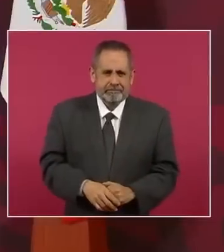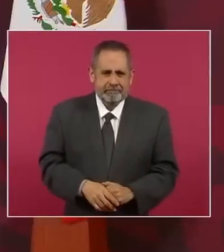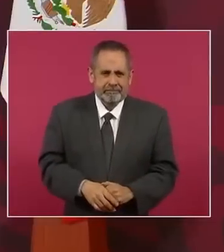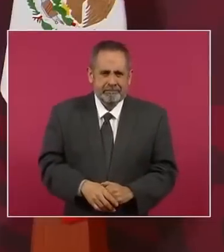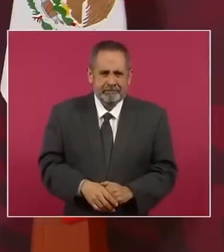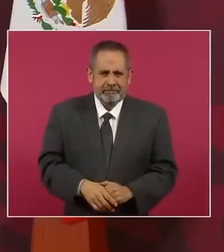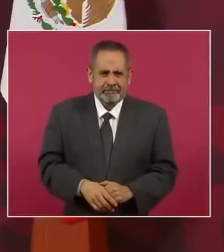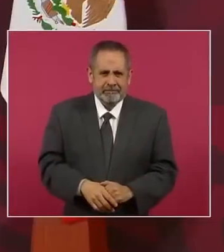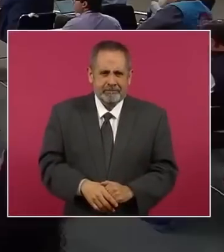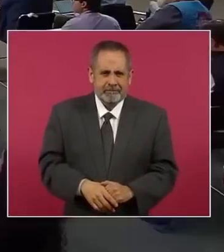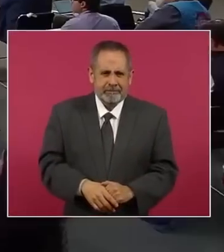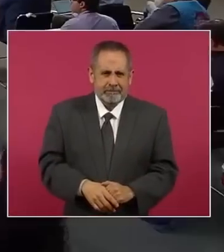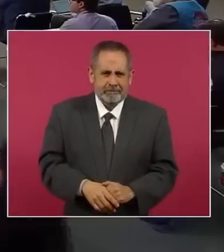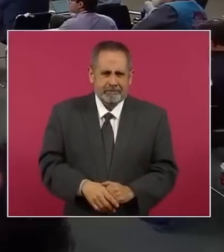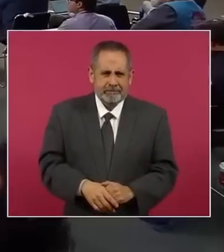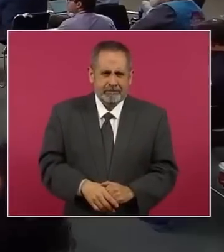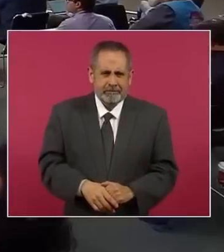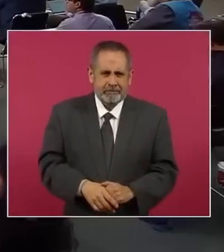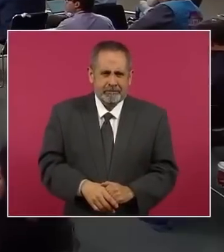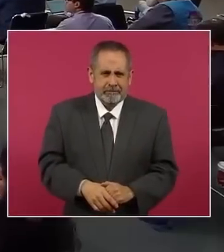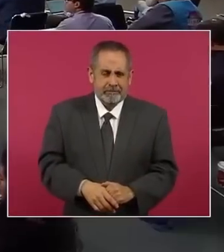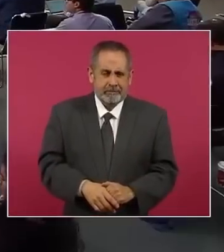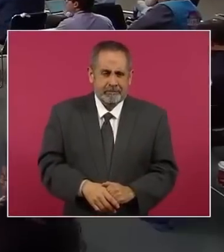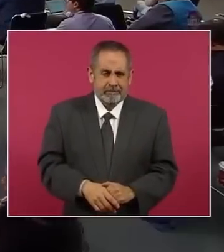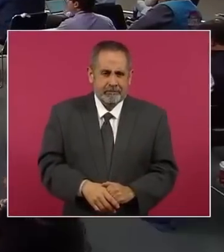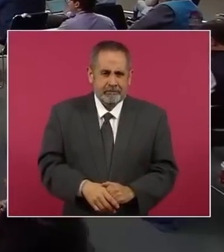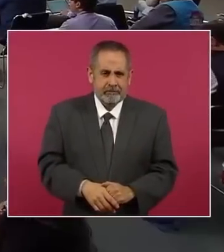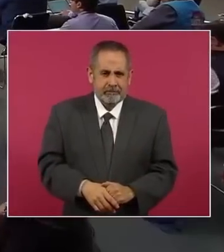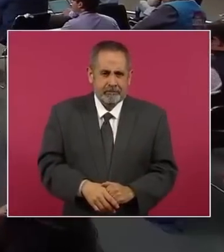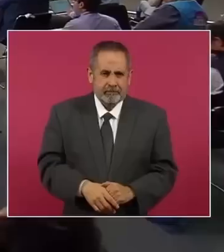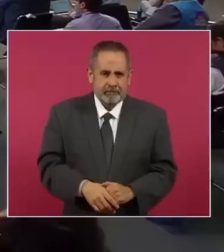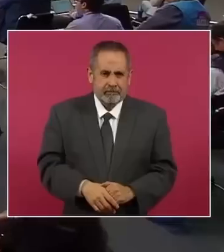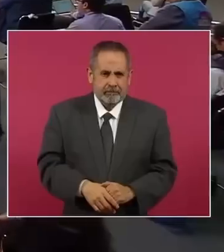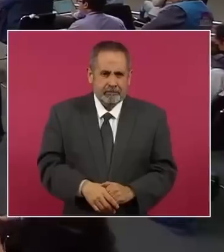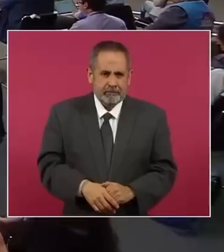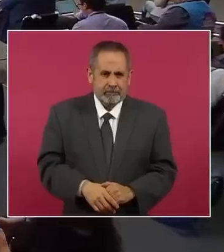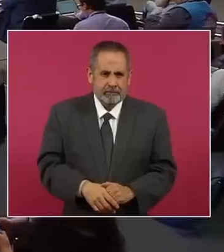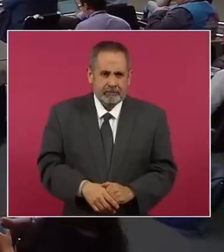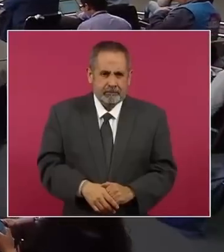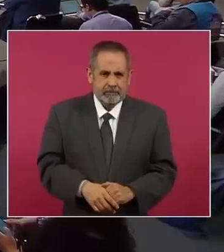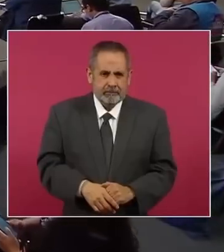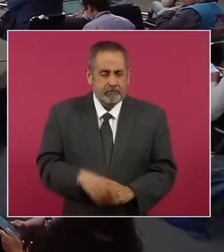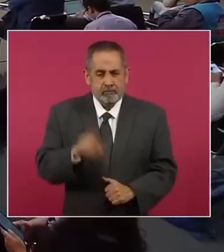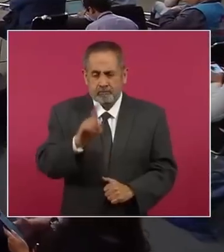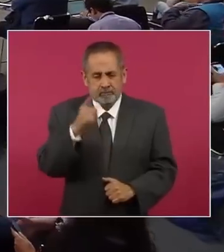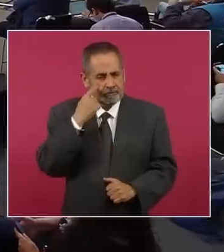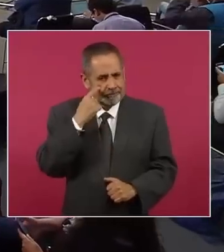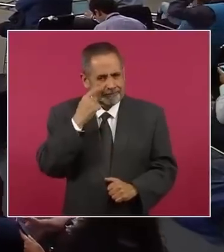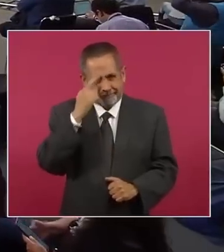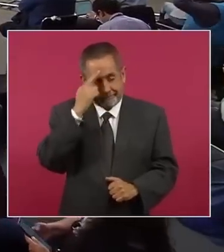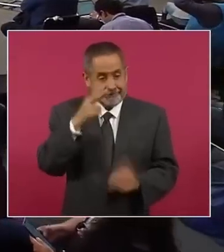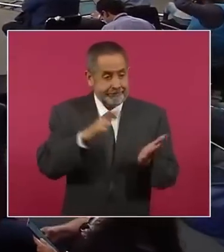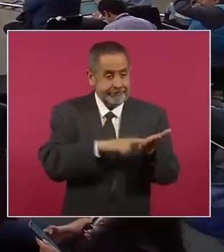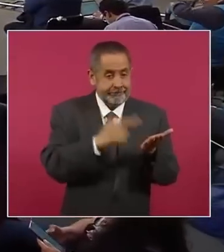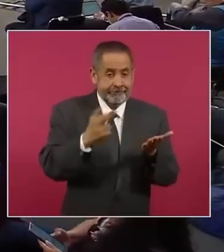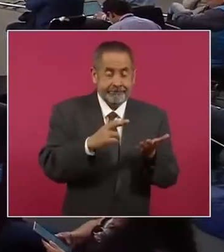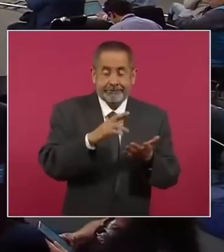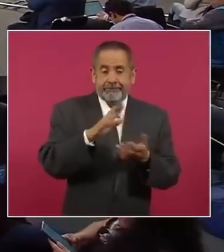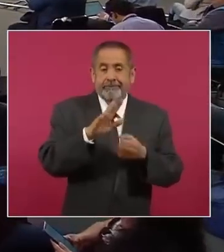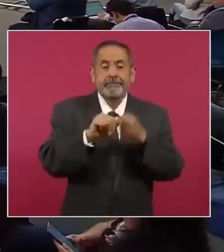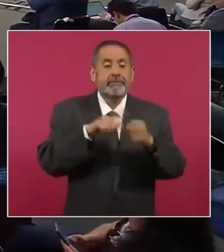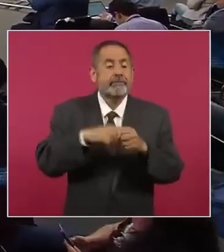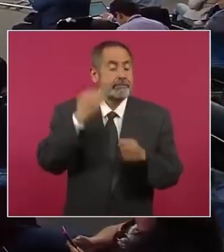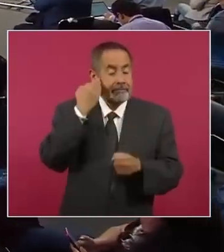¿Con qué? ¿Por qué? ¿Con un spot que hizo para el INAI? No, pero ese, estoy hablando de la revista durante el